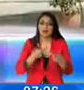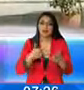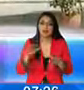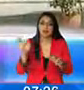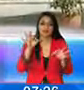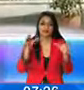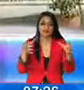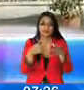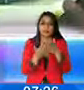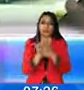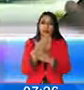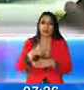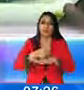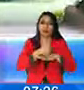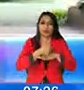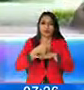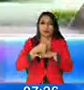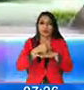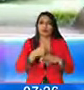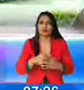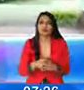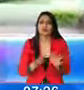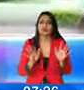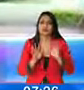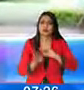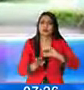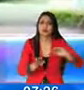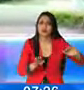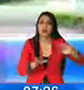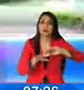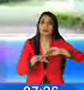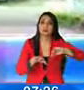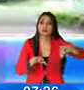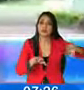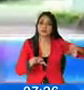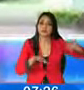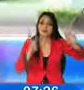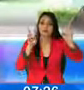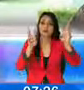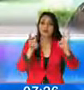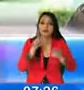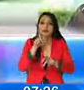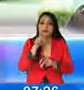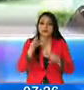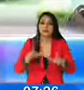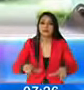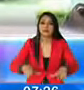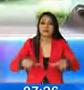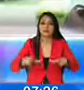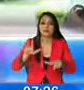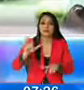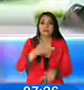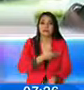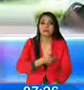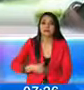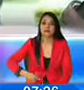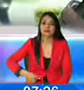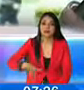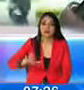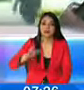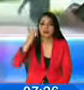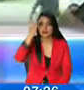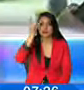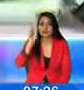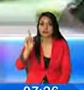del nuevo gabinete. No, eso es un tema que lo lidera Lenín Moreno como presidente electo, y no